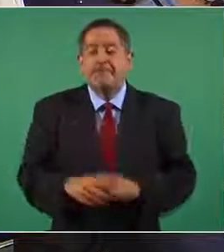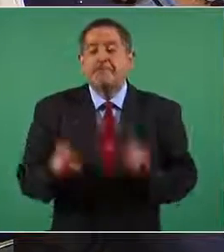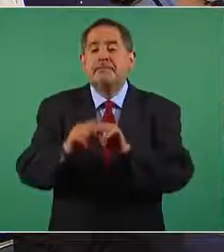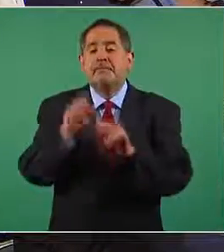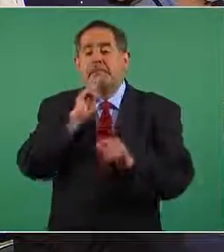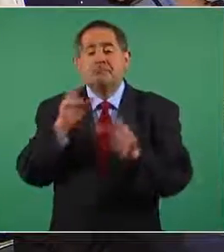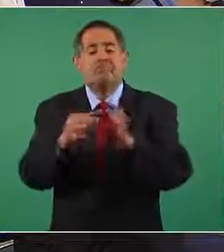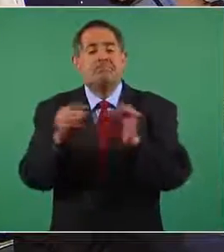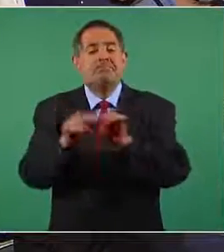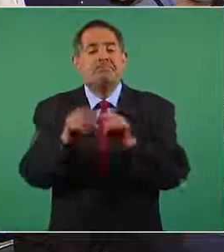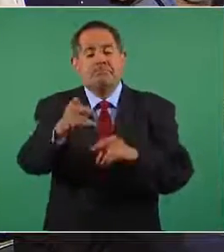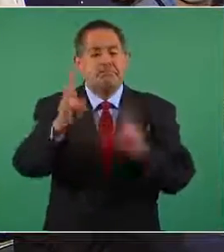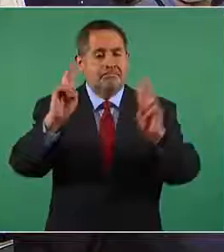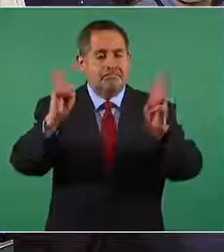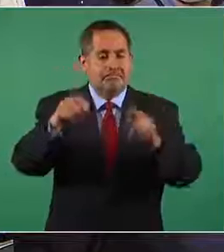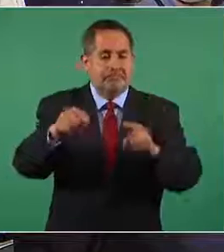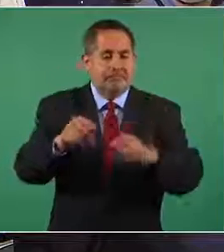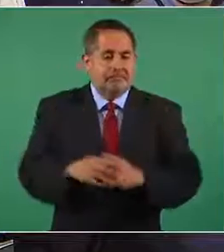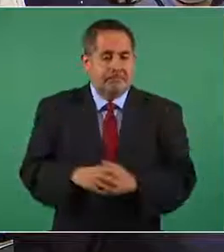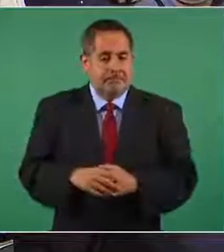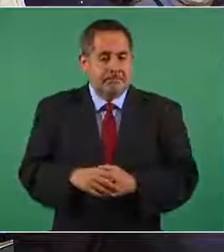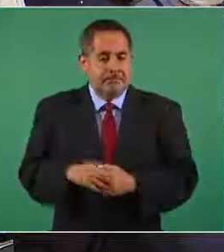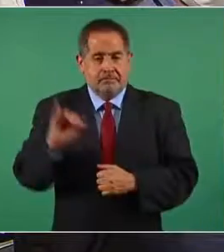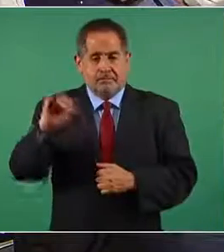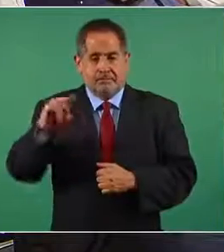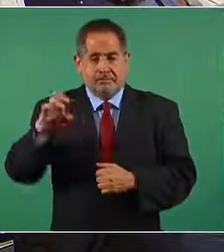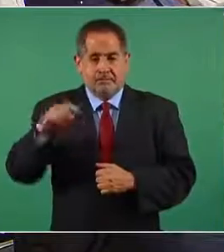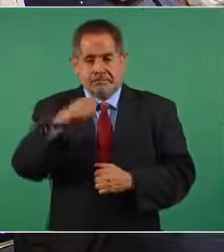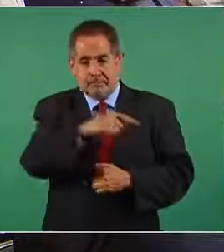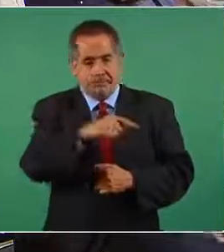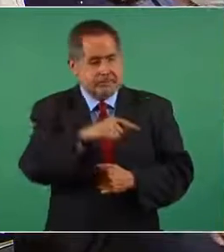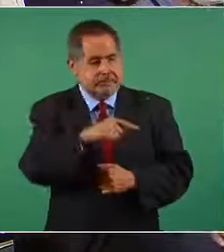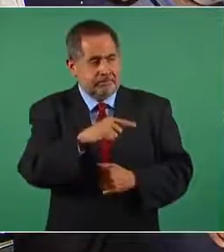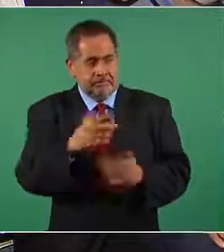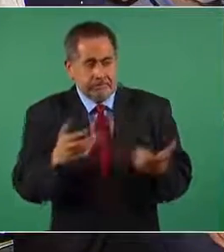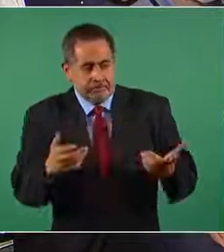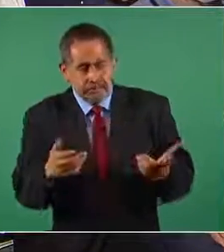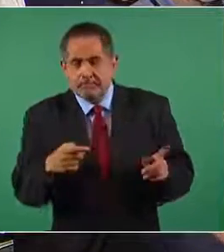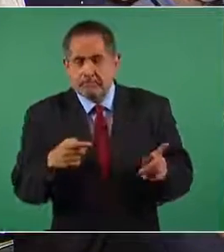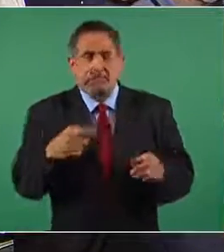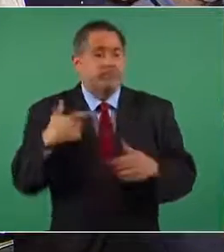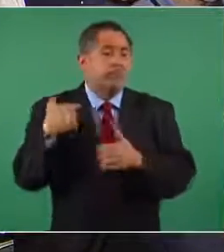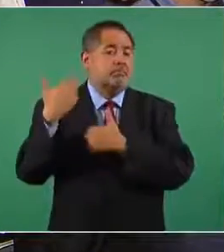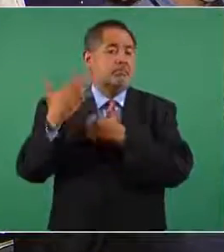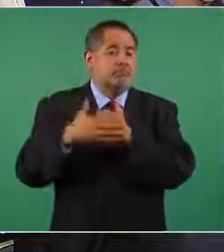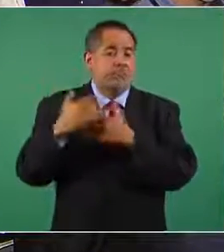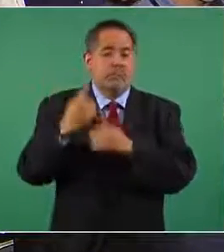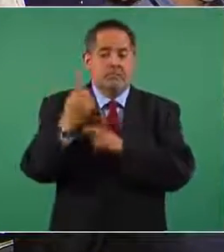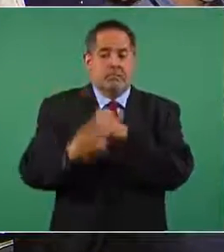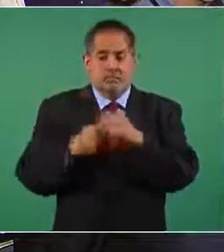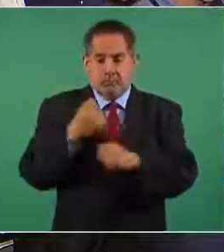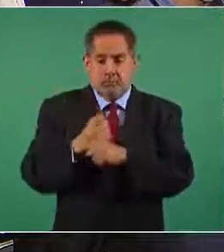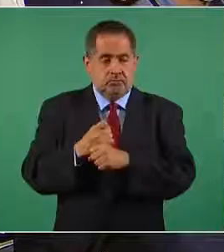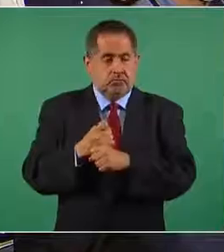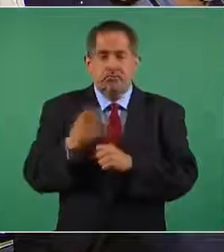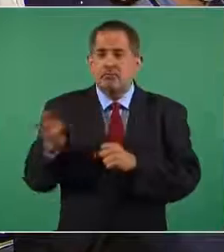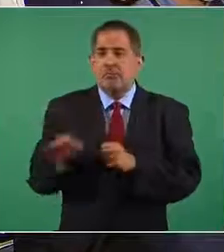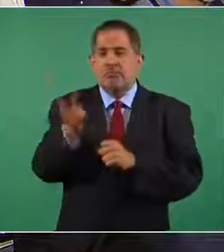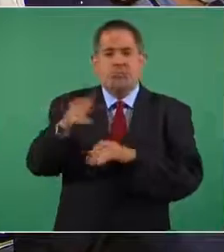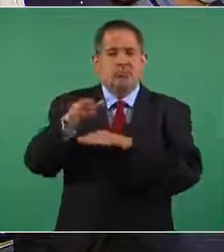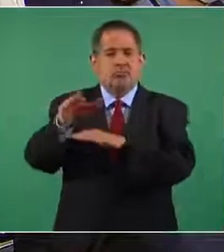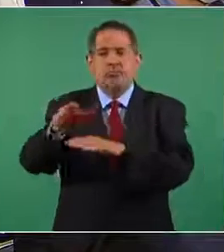Rapidísimo, precisamente en este tema dice el INE, siempre y cuando, por ejemplo, para el próximo año, la consulta de